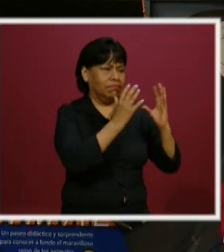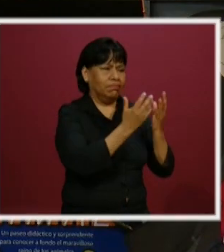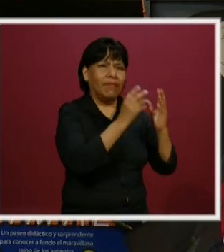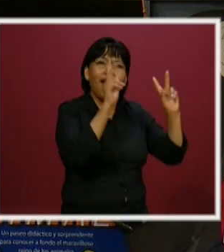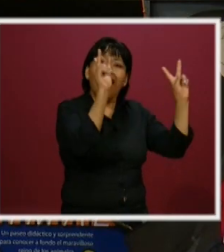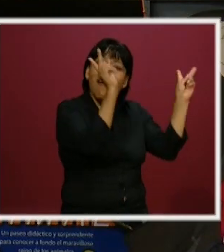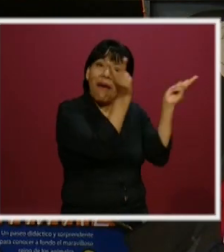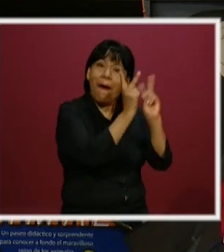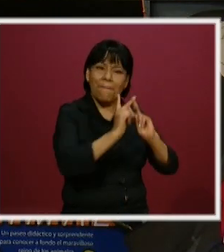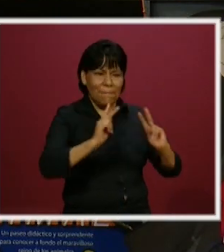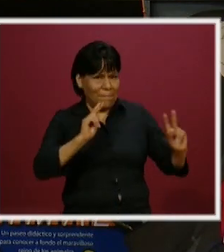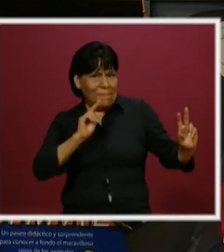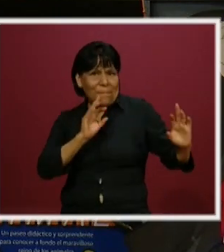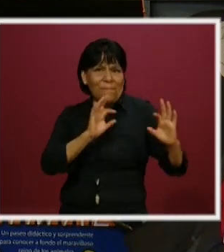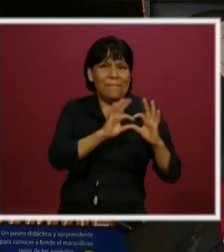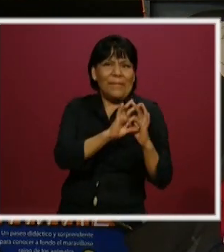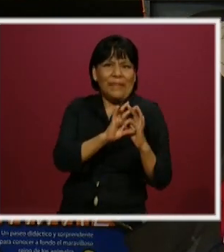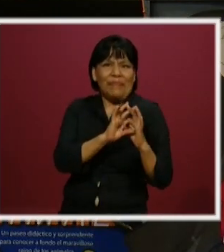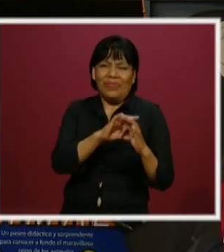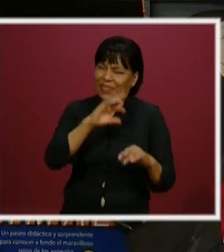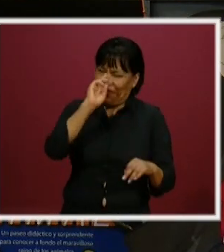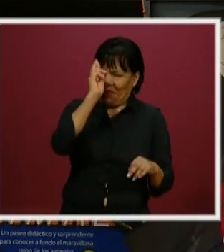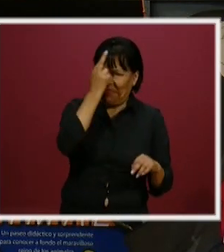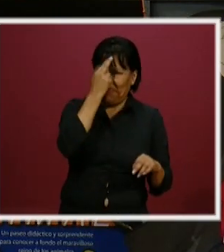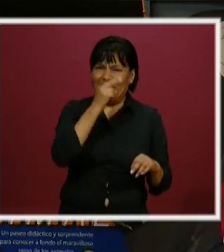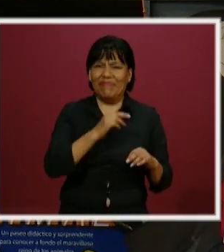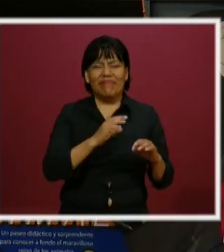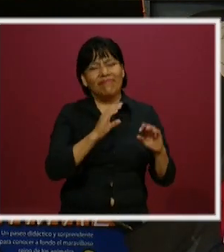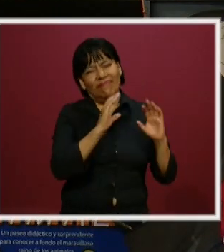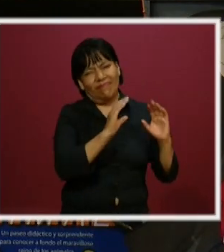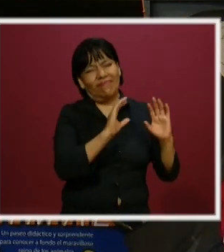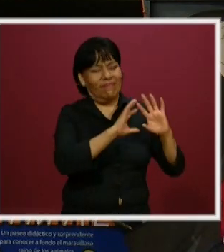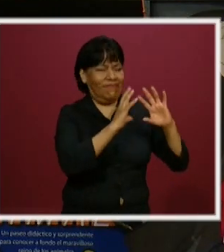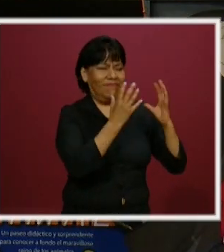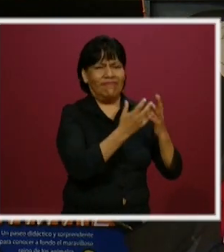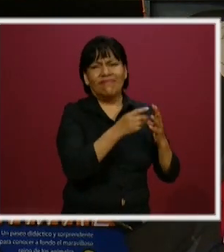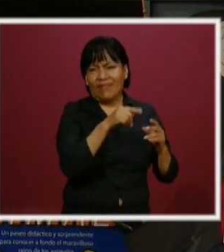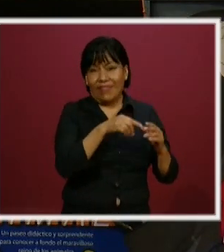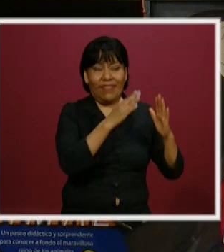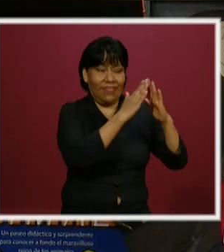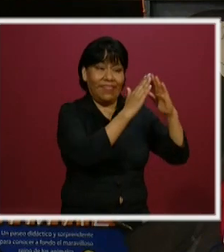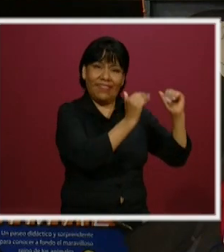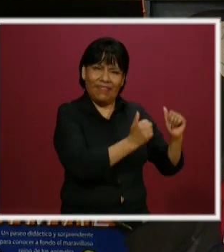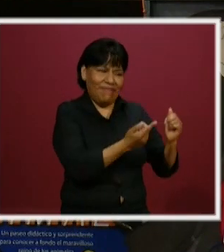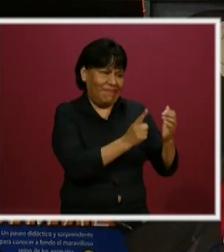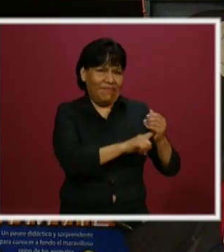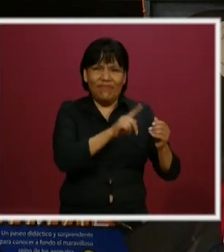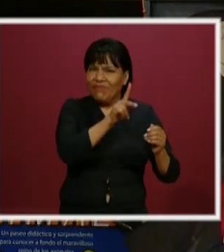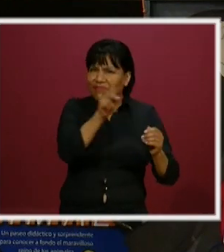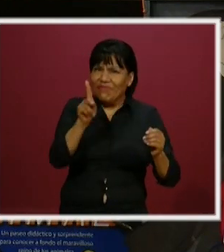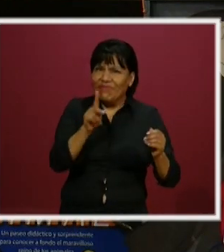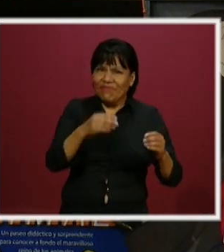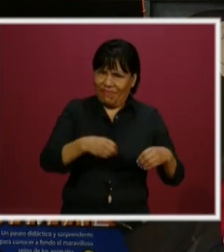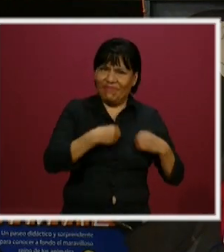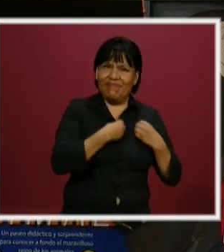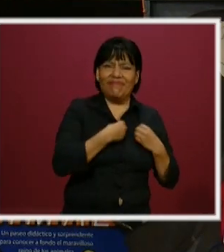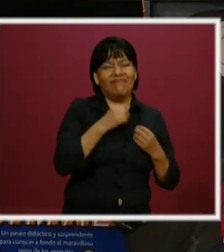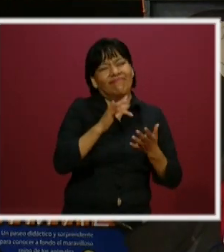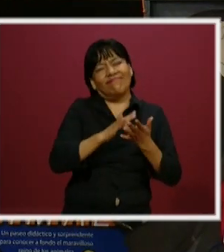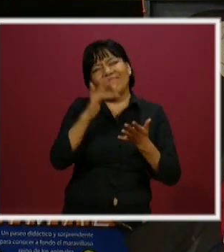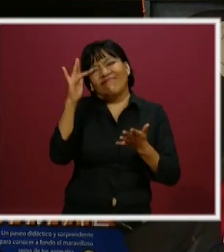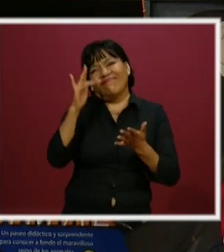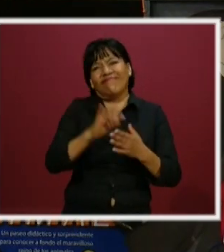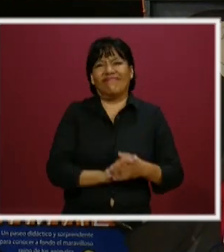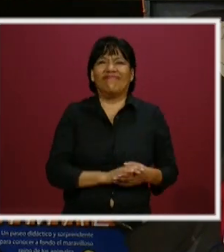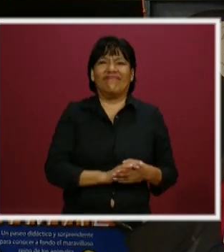paces con la madre tierra' recuerda cuidar el planeta ya que es la casa donde habitamos todos te agradezco